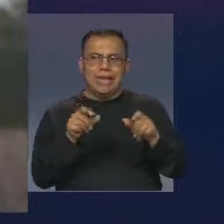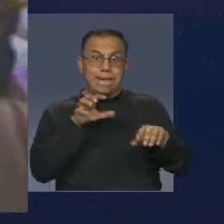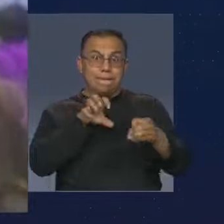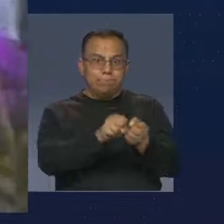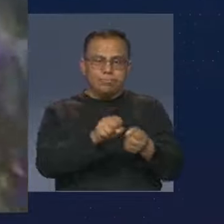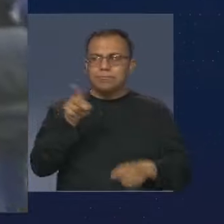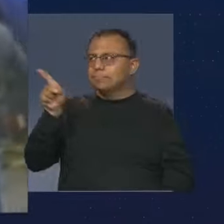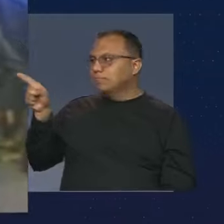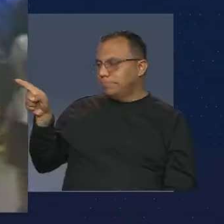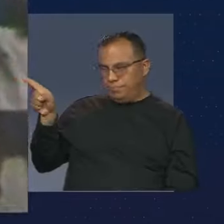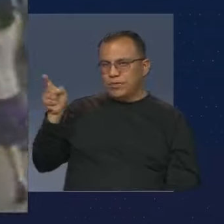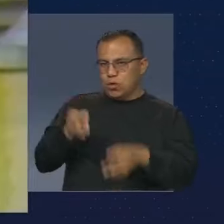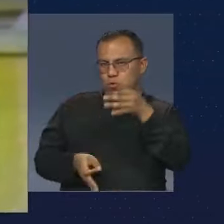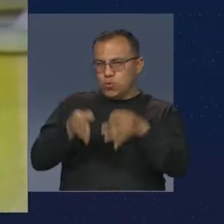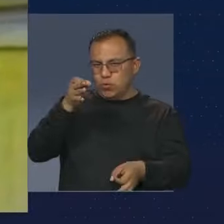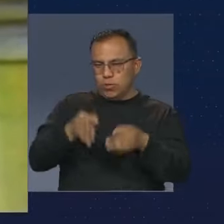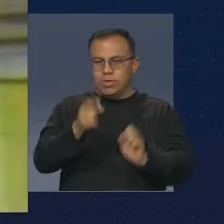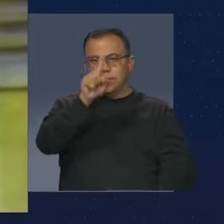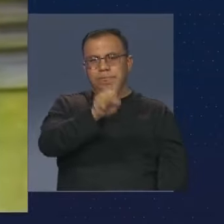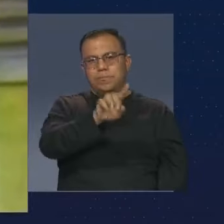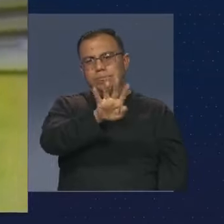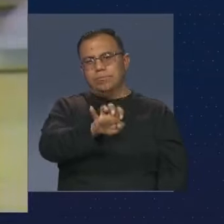y retoma del Palacio de Justicia en